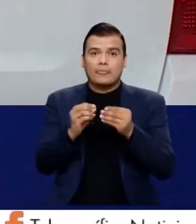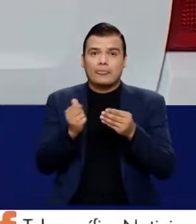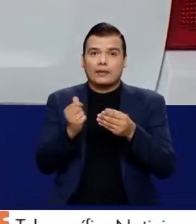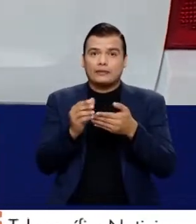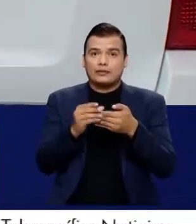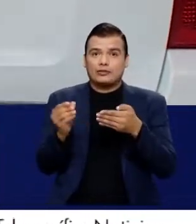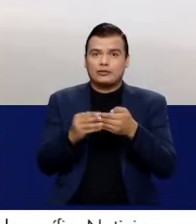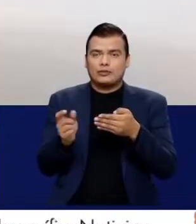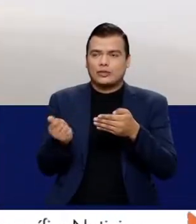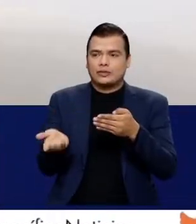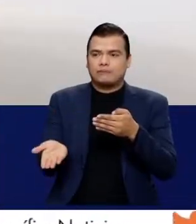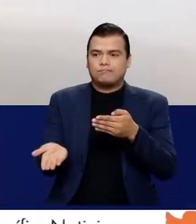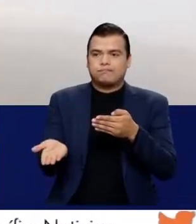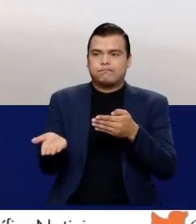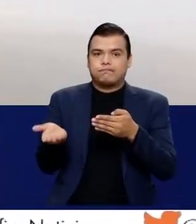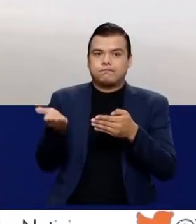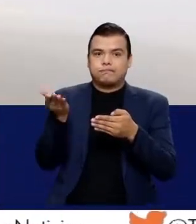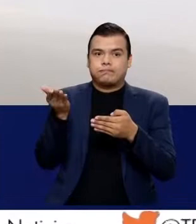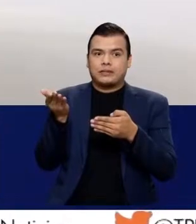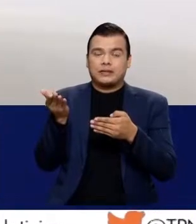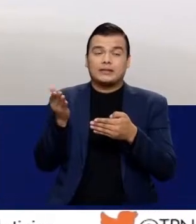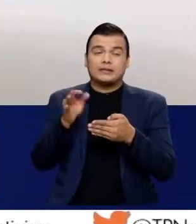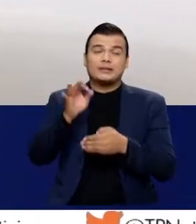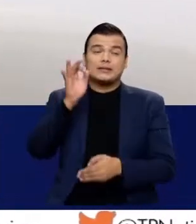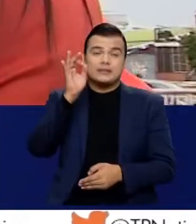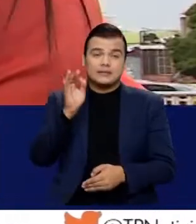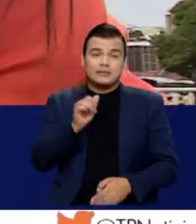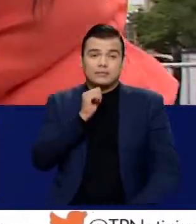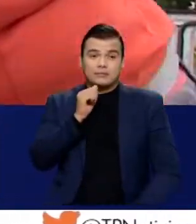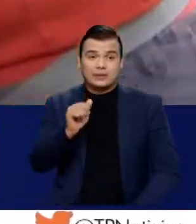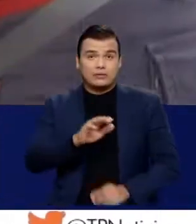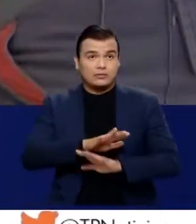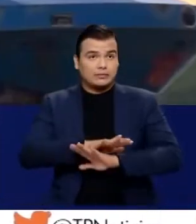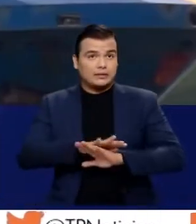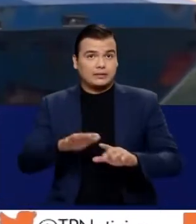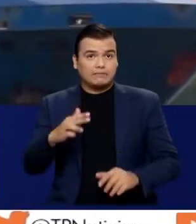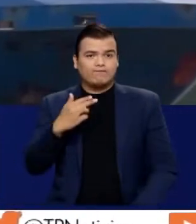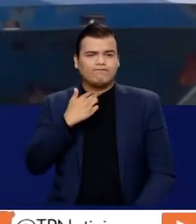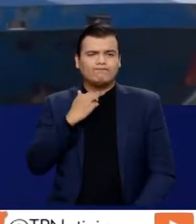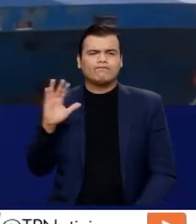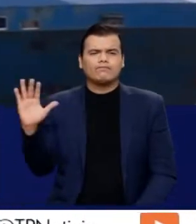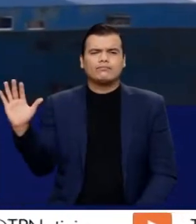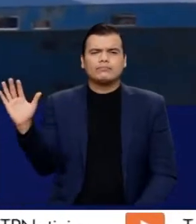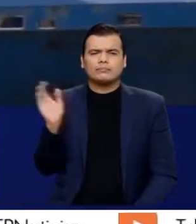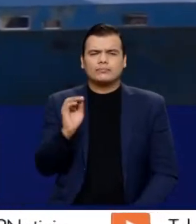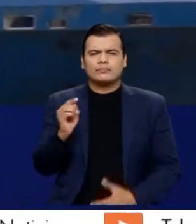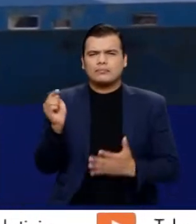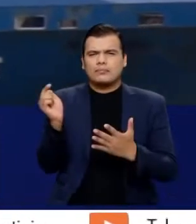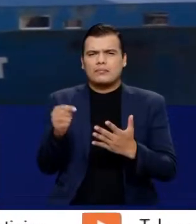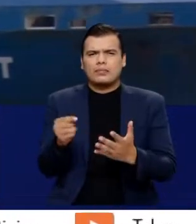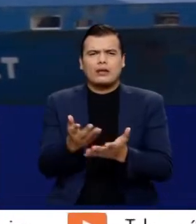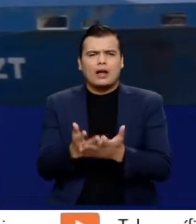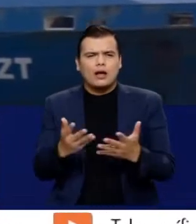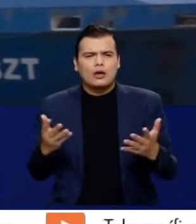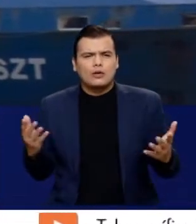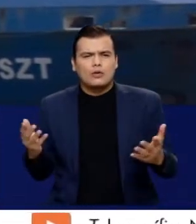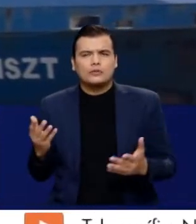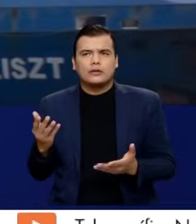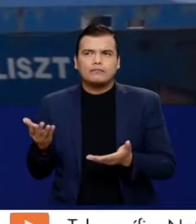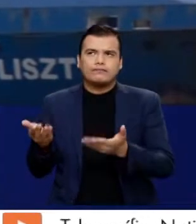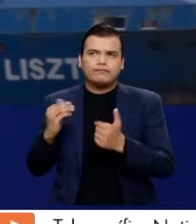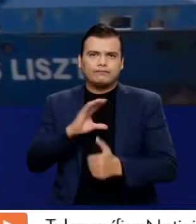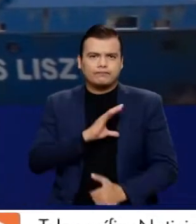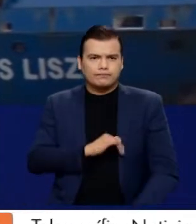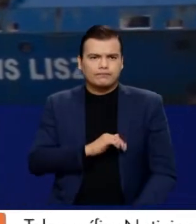venido si desde la raíz de la crisis porque la afectación es aún mayor aquí hay muchas materias primas y los productos que llegan a cali al